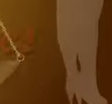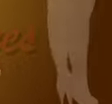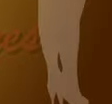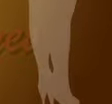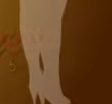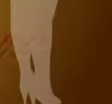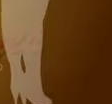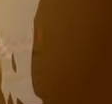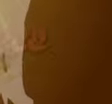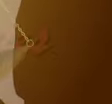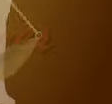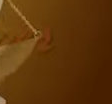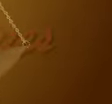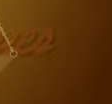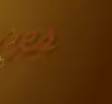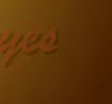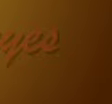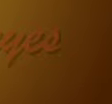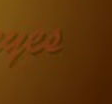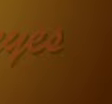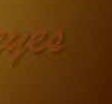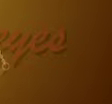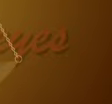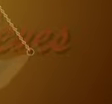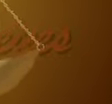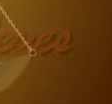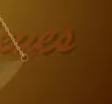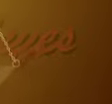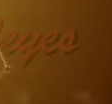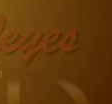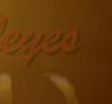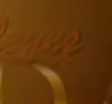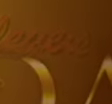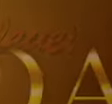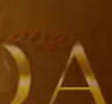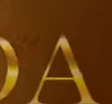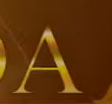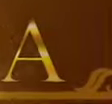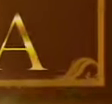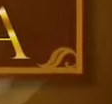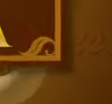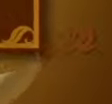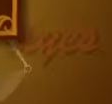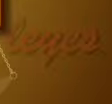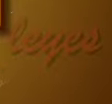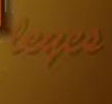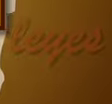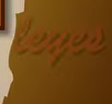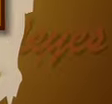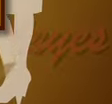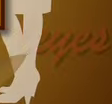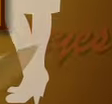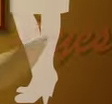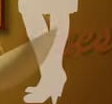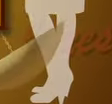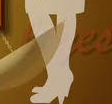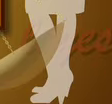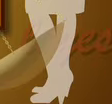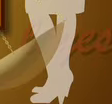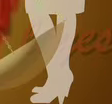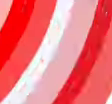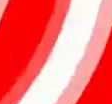sus hijos. Así que pongamos muchísima atención a tu abogada.